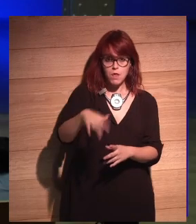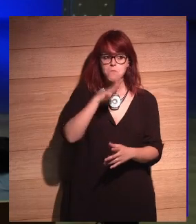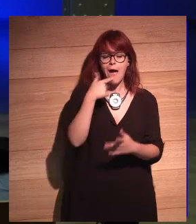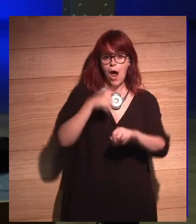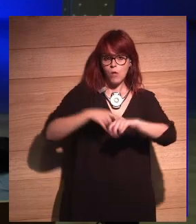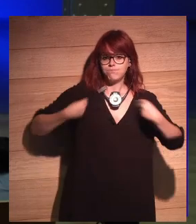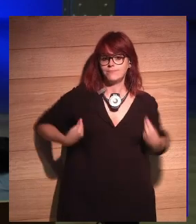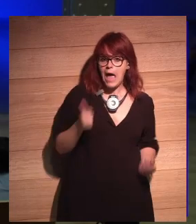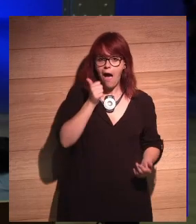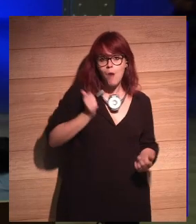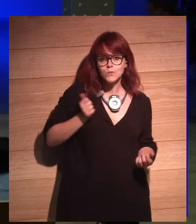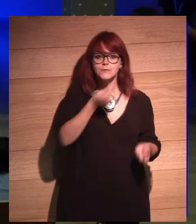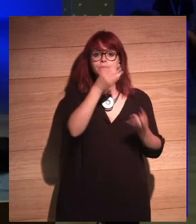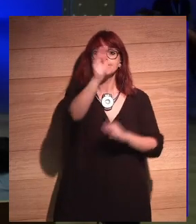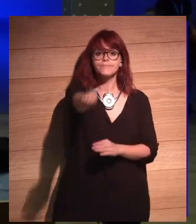el momento.